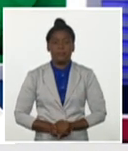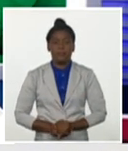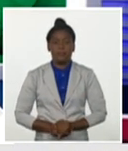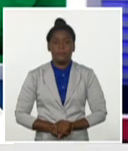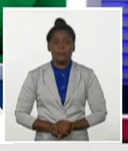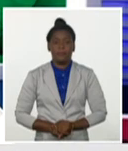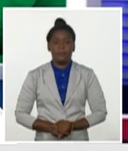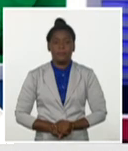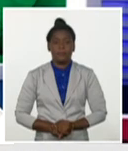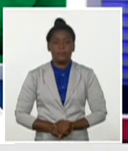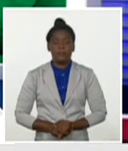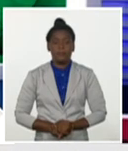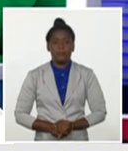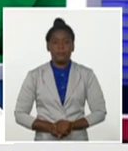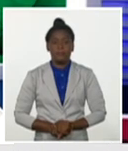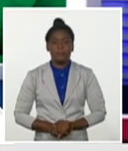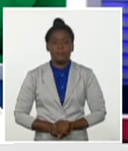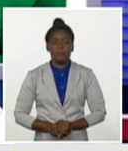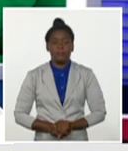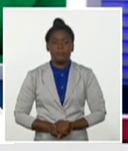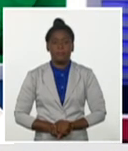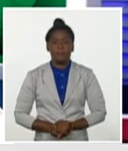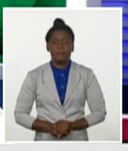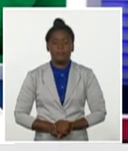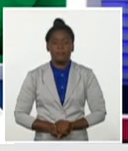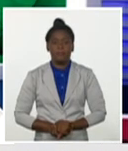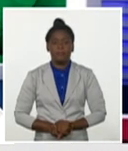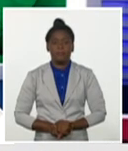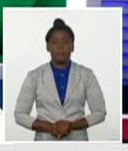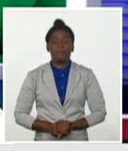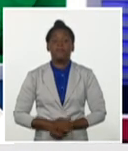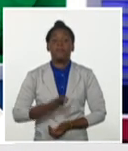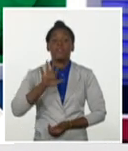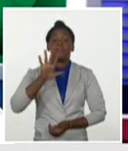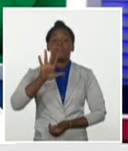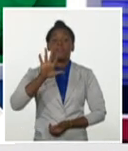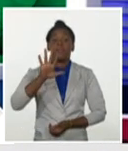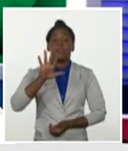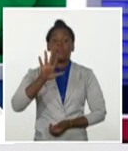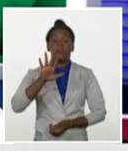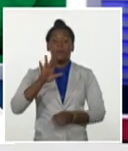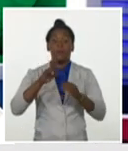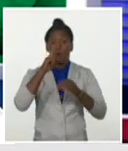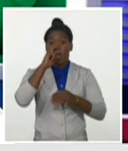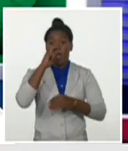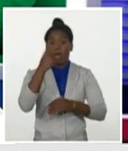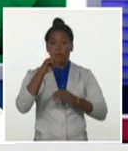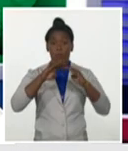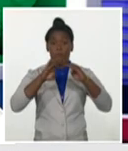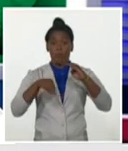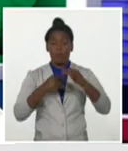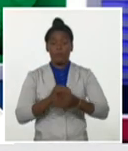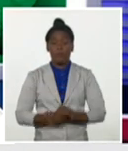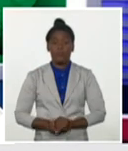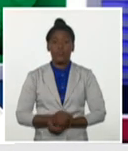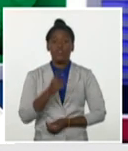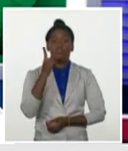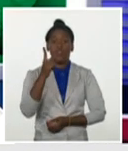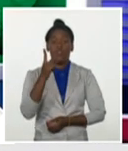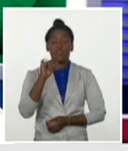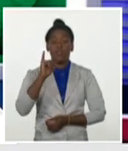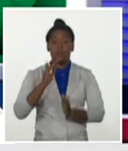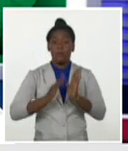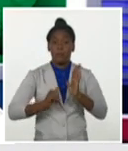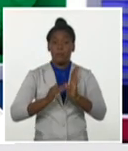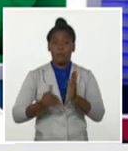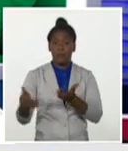casos pediátricos diagnosticados, 5 menores de 1 año, 2 menores de 6 meses y